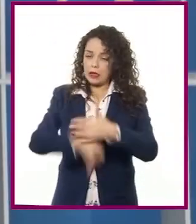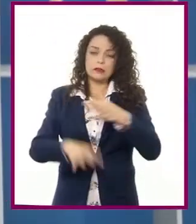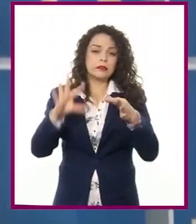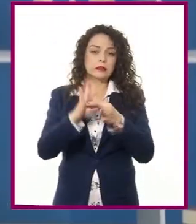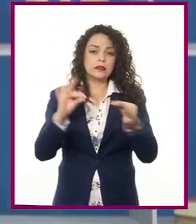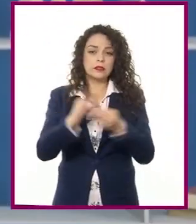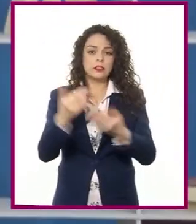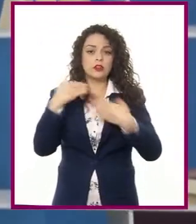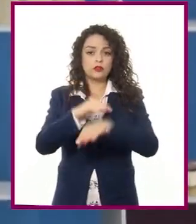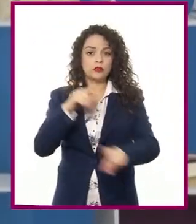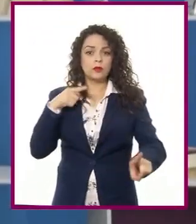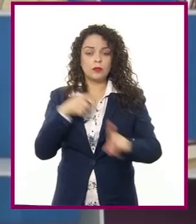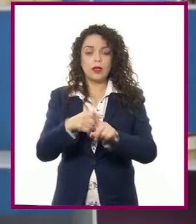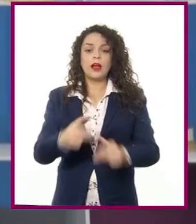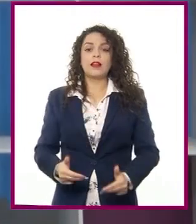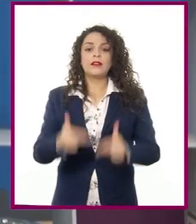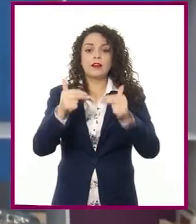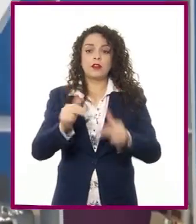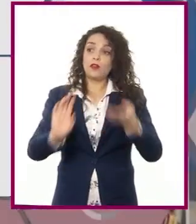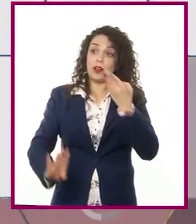a las áreas comerciales del mundo.